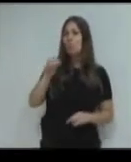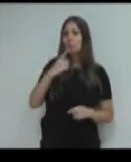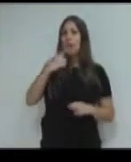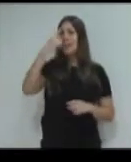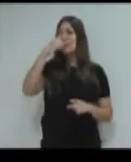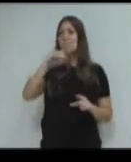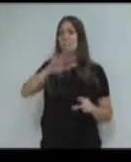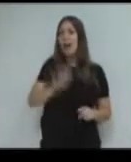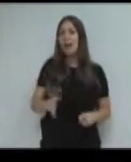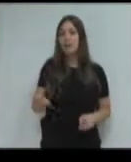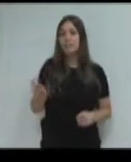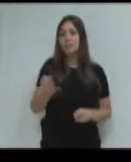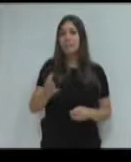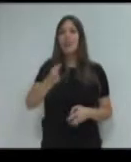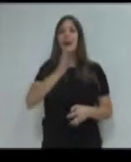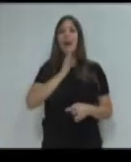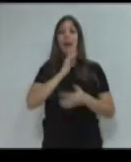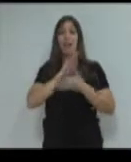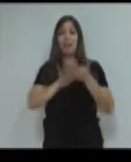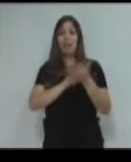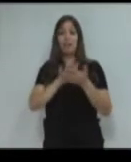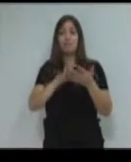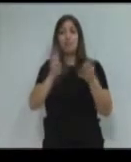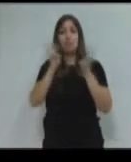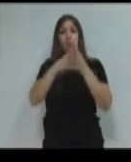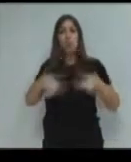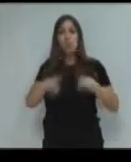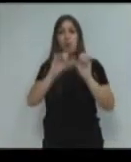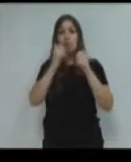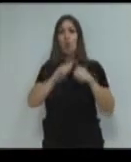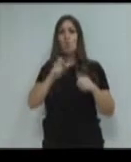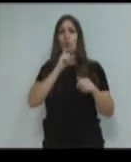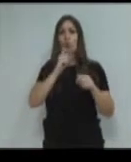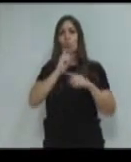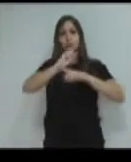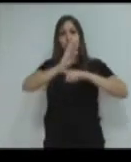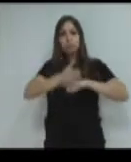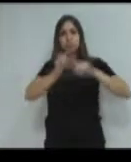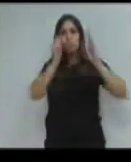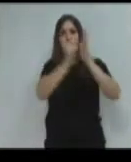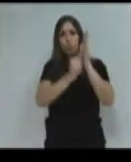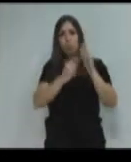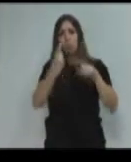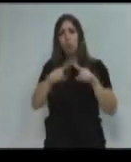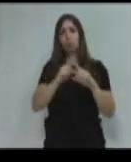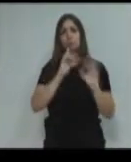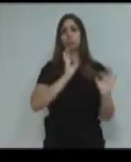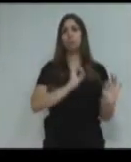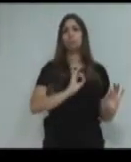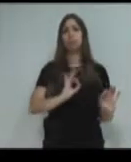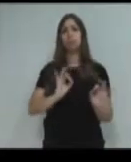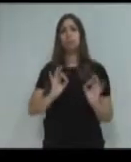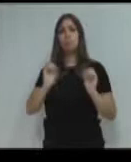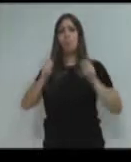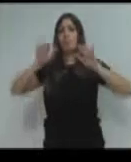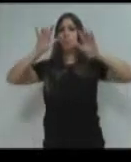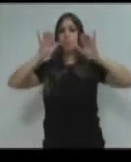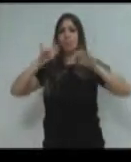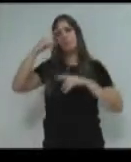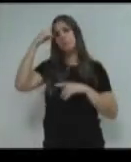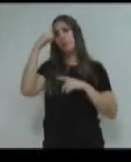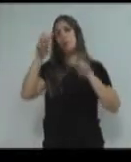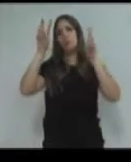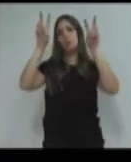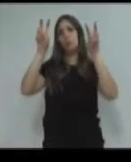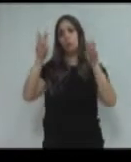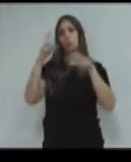mundo, entiendo, porque estás hablando, por una parte habéis comentado de la estructura del documento, desde el principio, ser un poco metódicos y tener en cuenta los